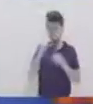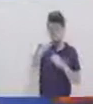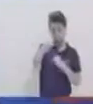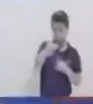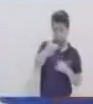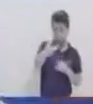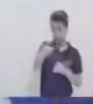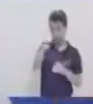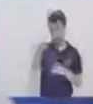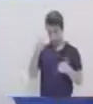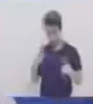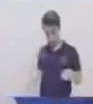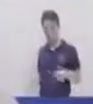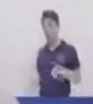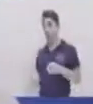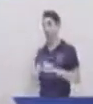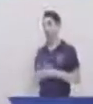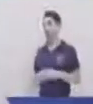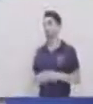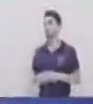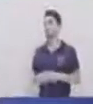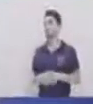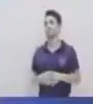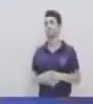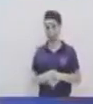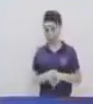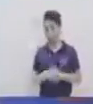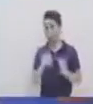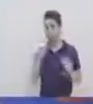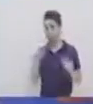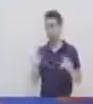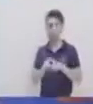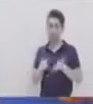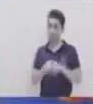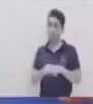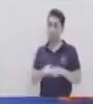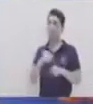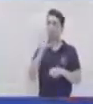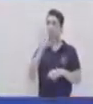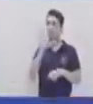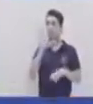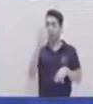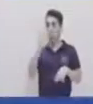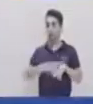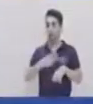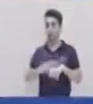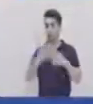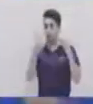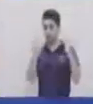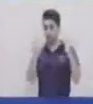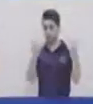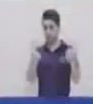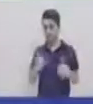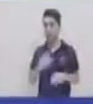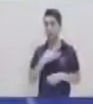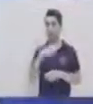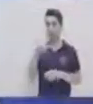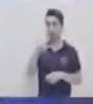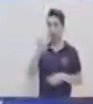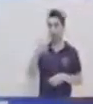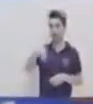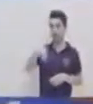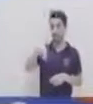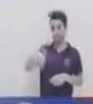20 segundos, voy a la marca, regreso. De la misma manera, hacemos lo que son 5 repeticiones.